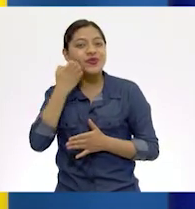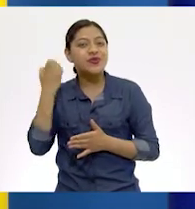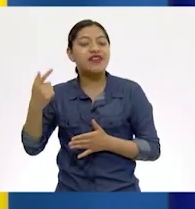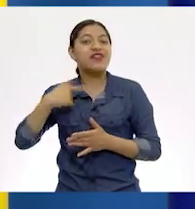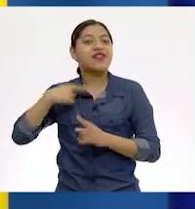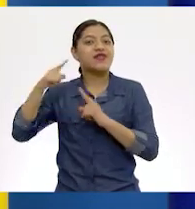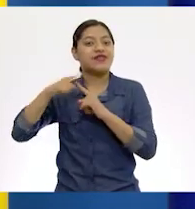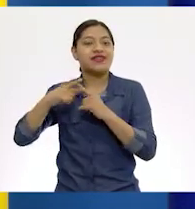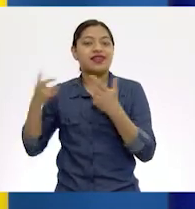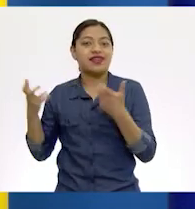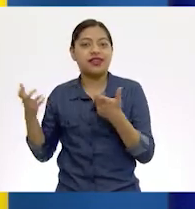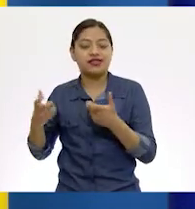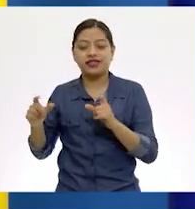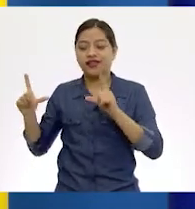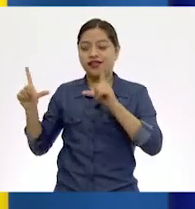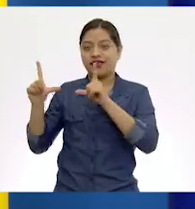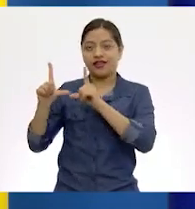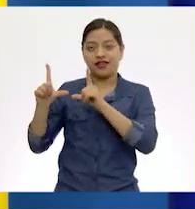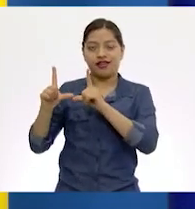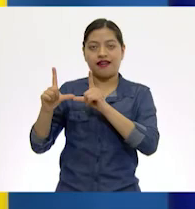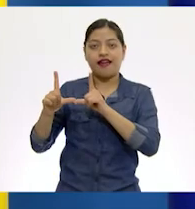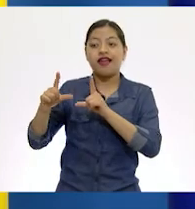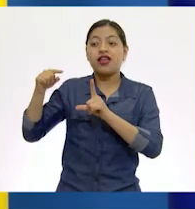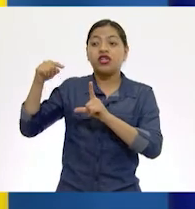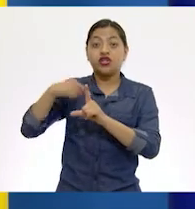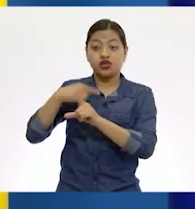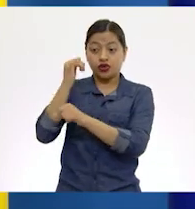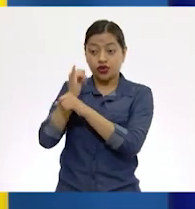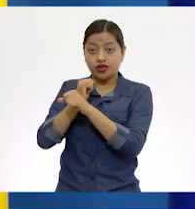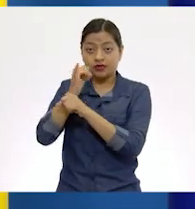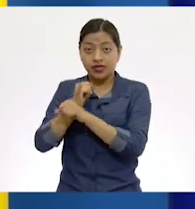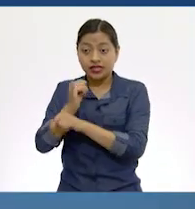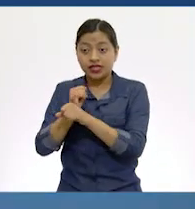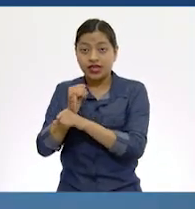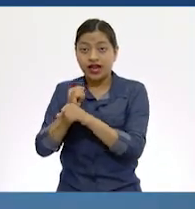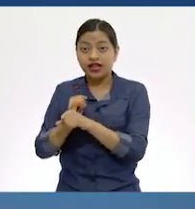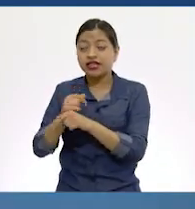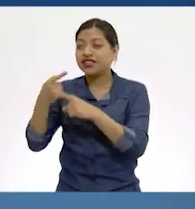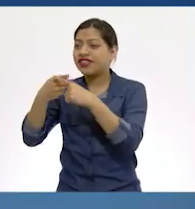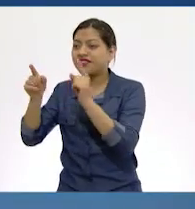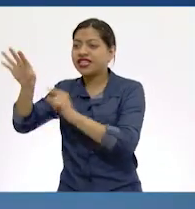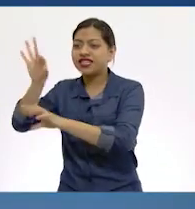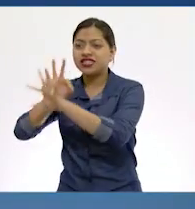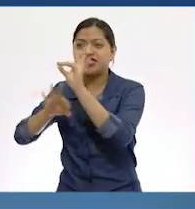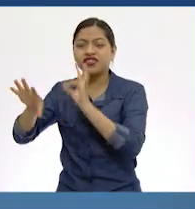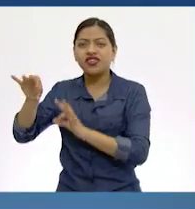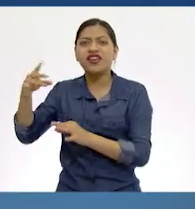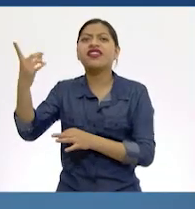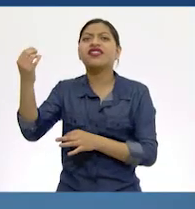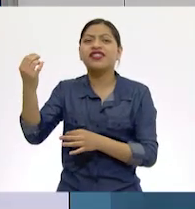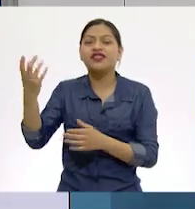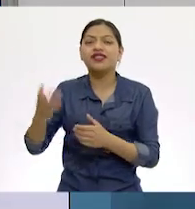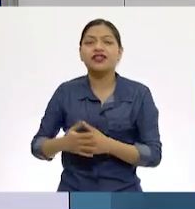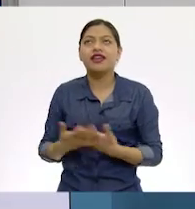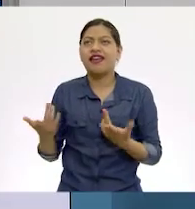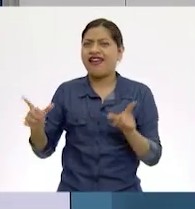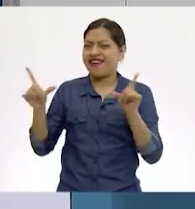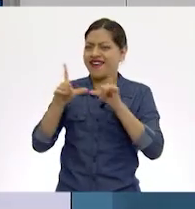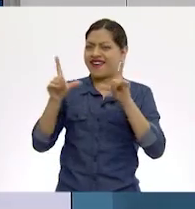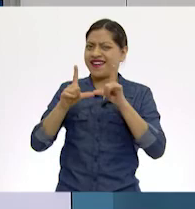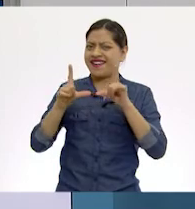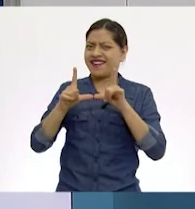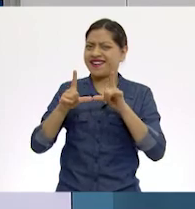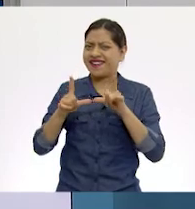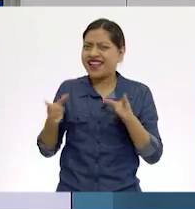unas fichas bibliográficas todas las fuentes de información que usábamos. Era justo eso, ¿verdad? ¿Fichas? Sí. ¿Como las de los